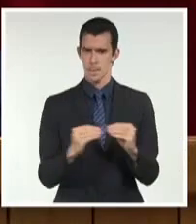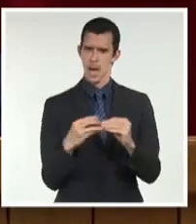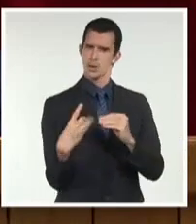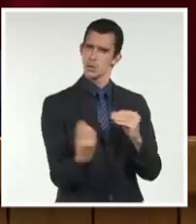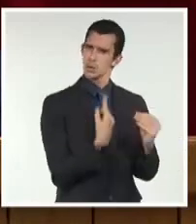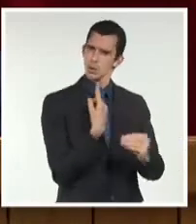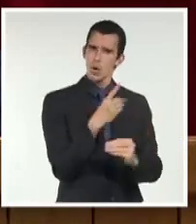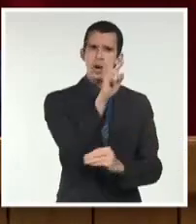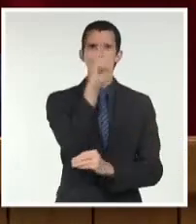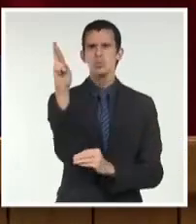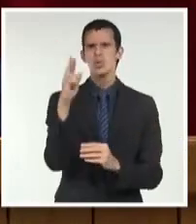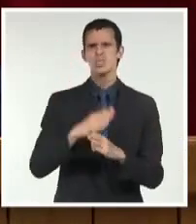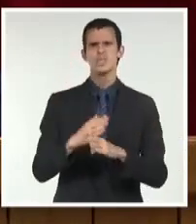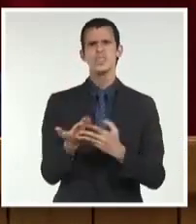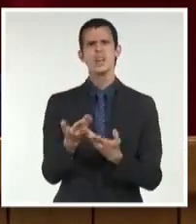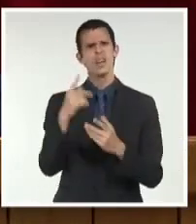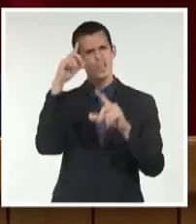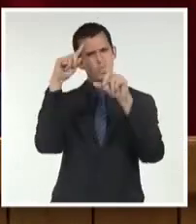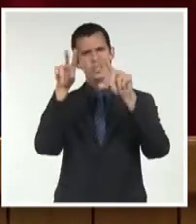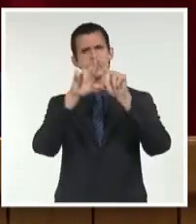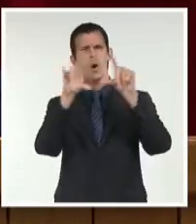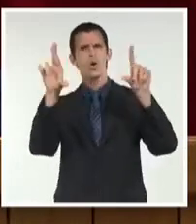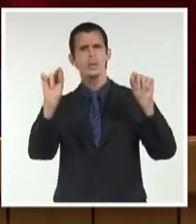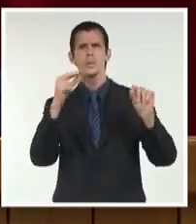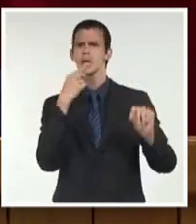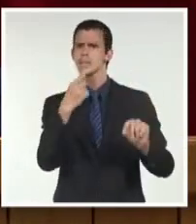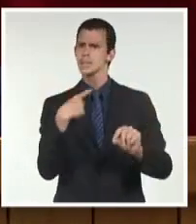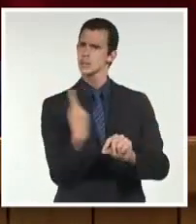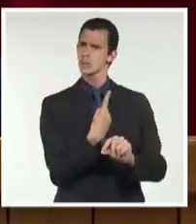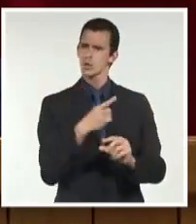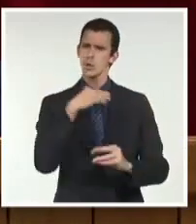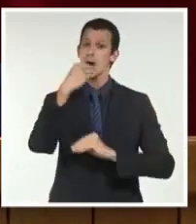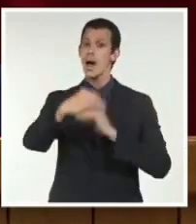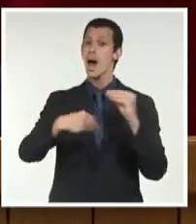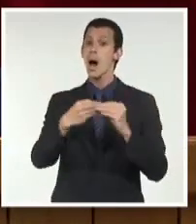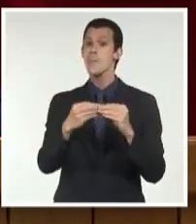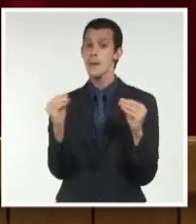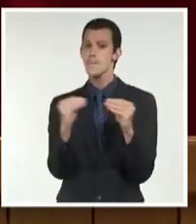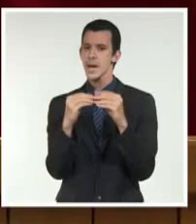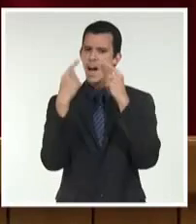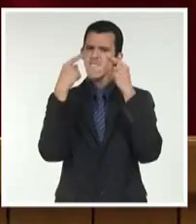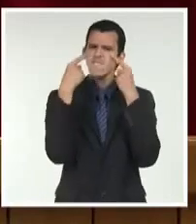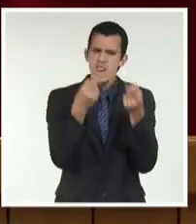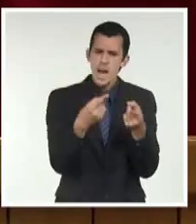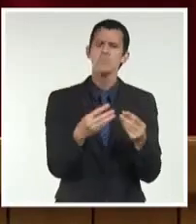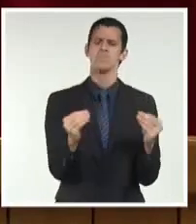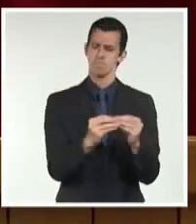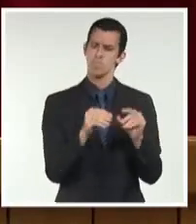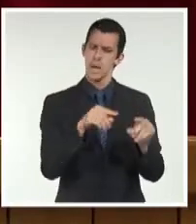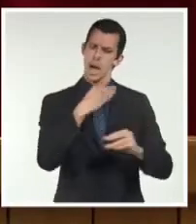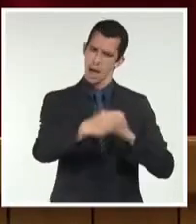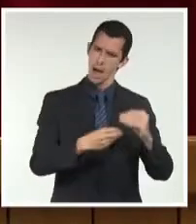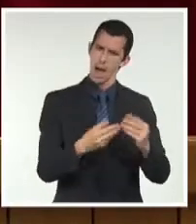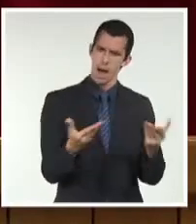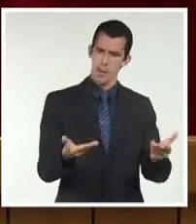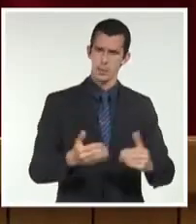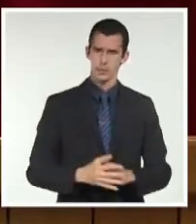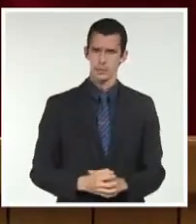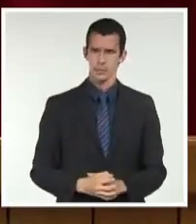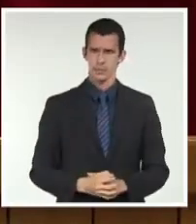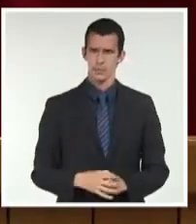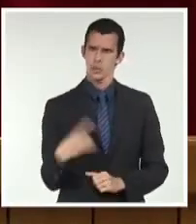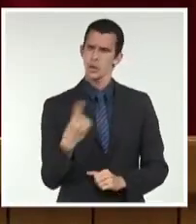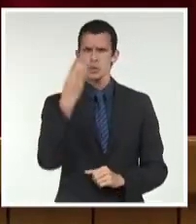cambiado. Y lo haremos. Somos un archipiélago rodeado de agua, pero eso no significa que podamos vivir libres de los